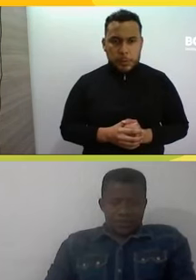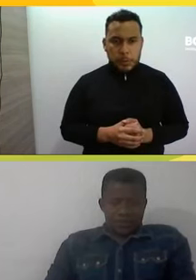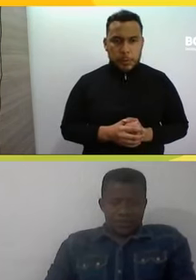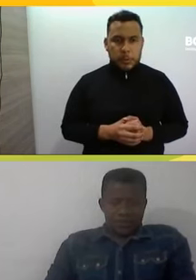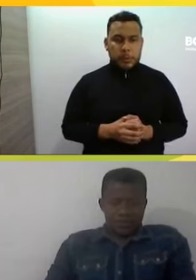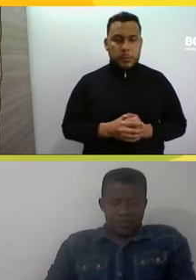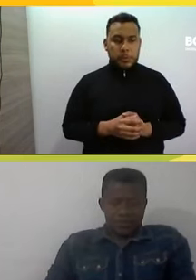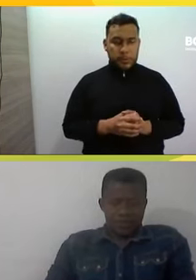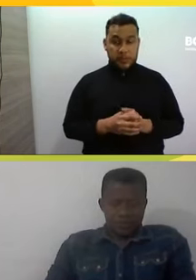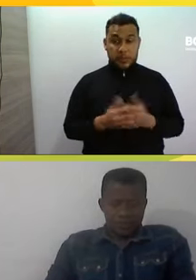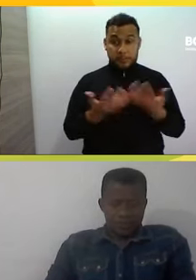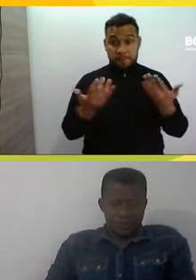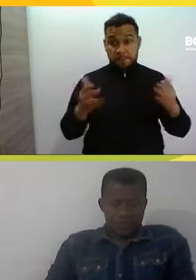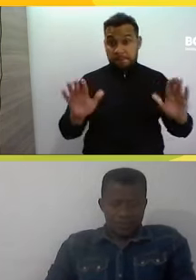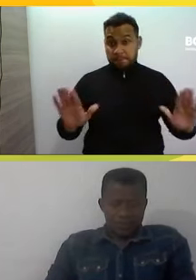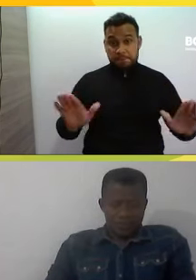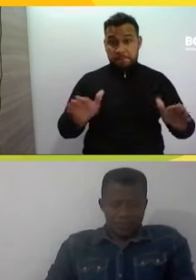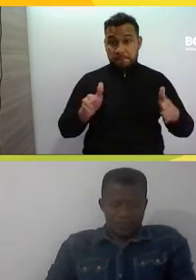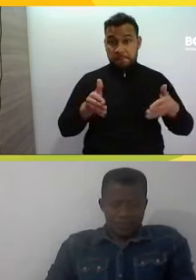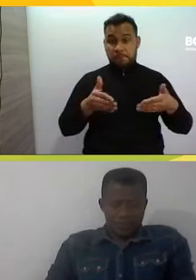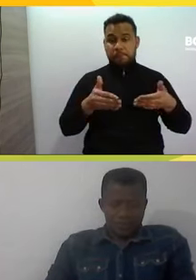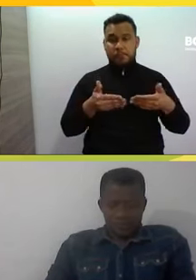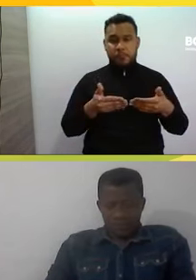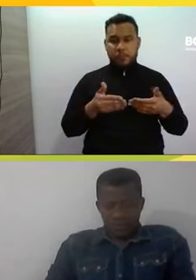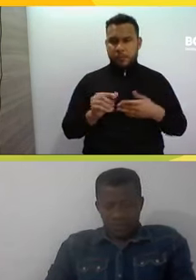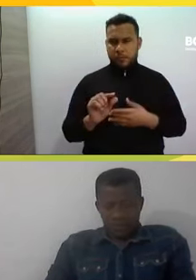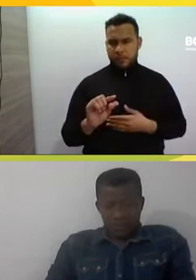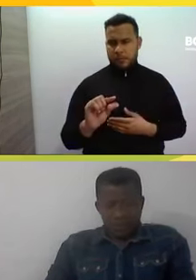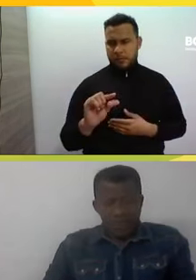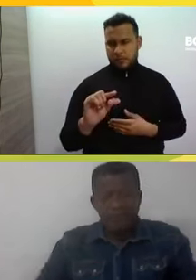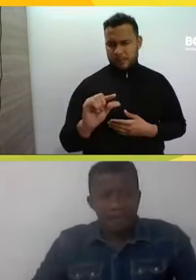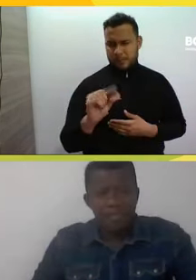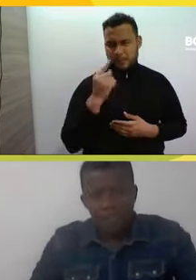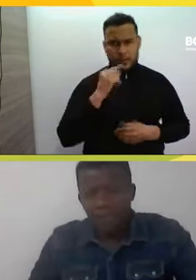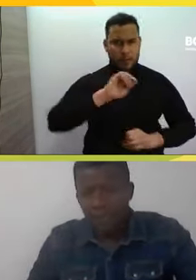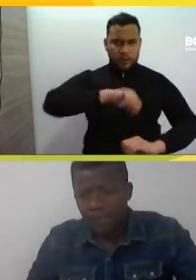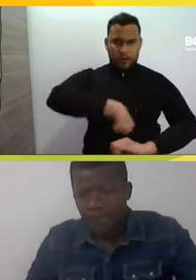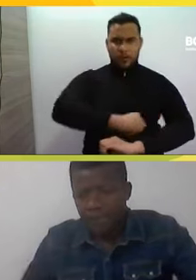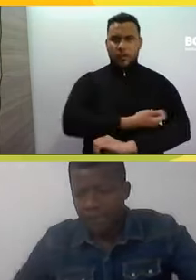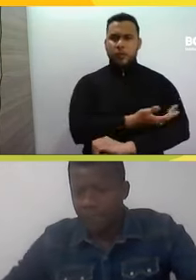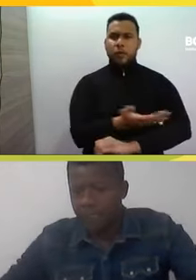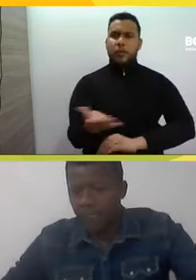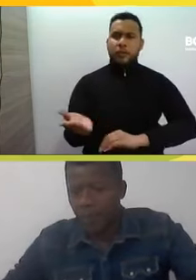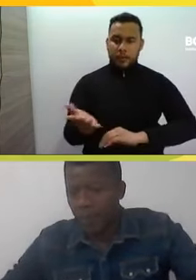queremos terminar con un fragmento de una poesía.